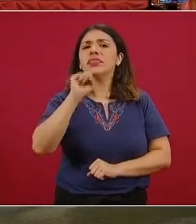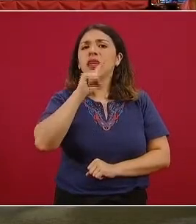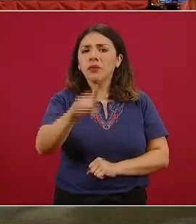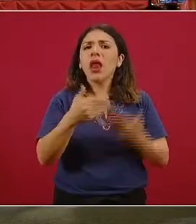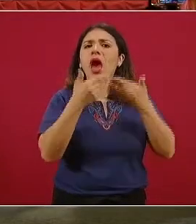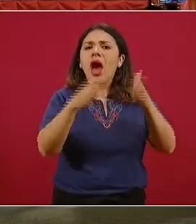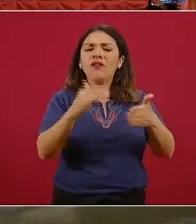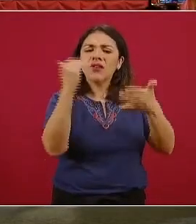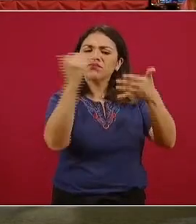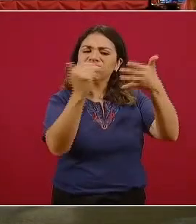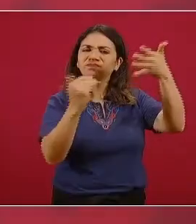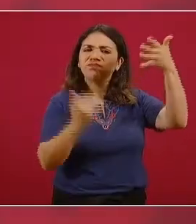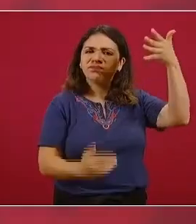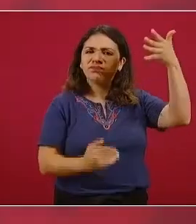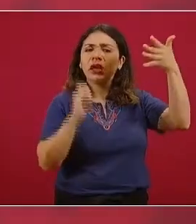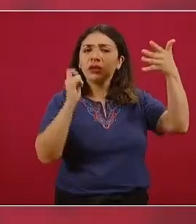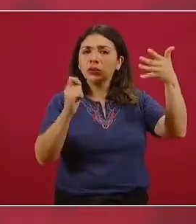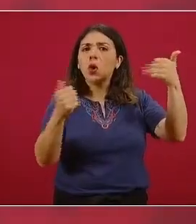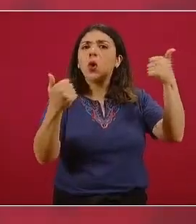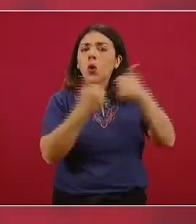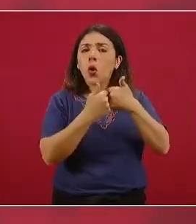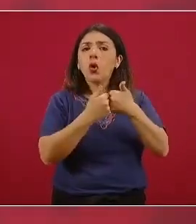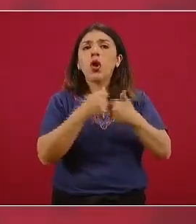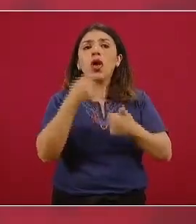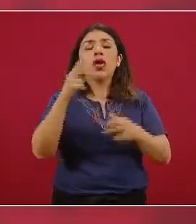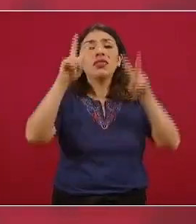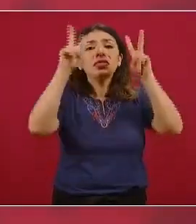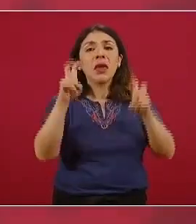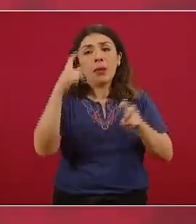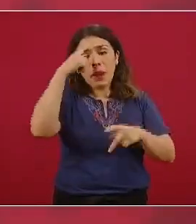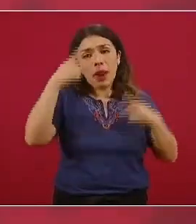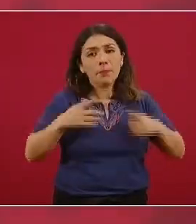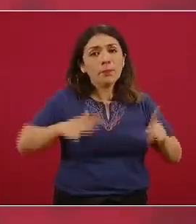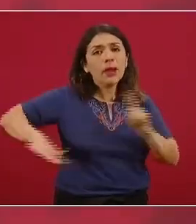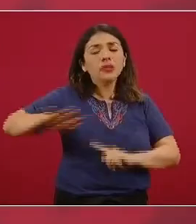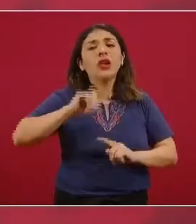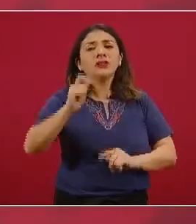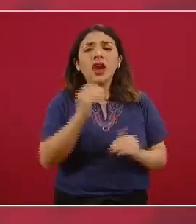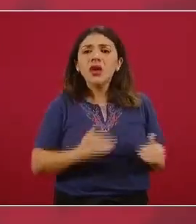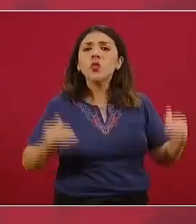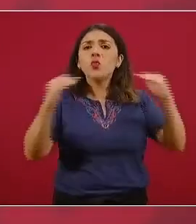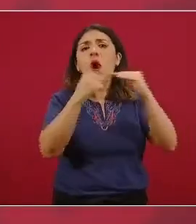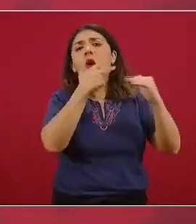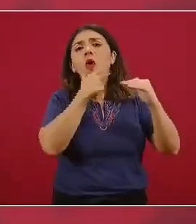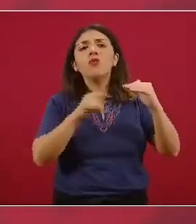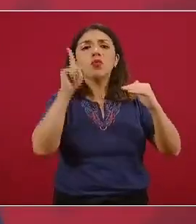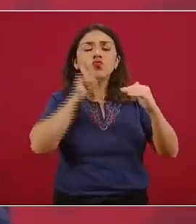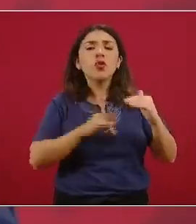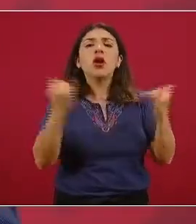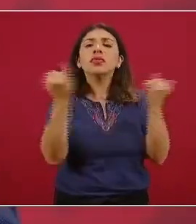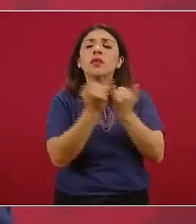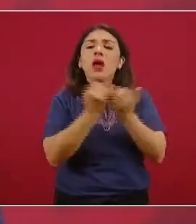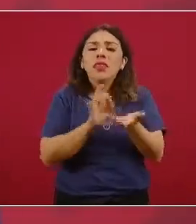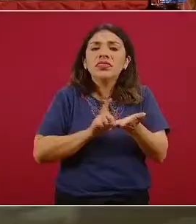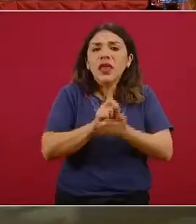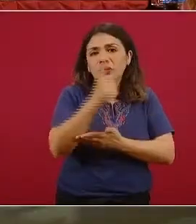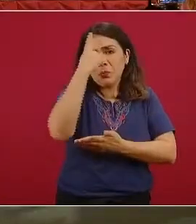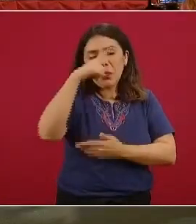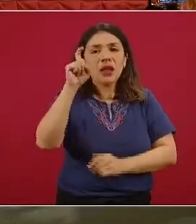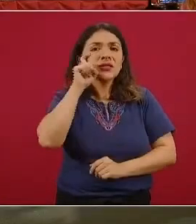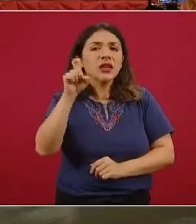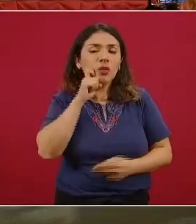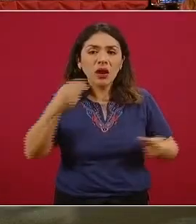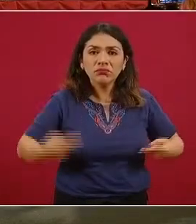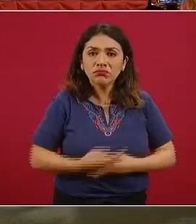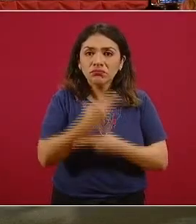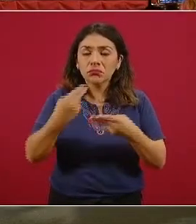una agenda que no estaba así en el tema de población, como es la igualdad de género y los derechos sexuales y reproductivos. Sobre